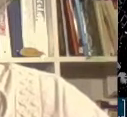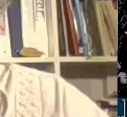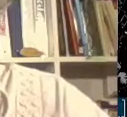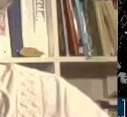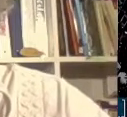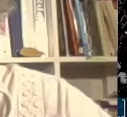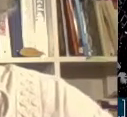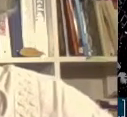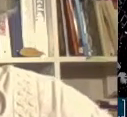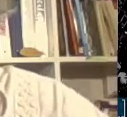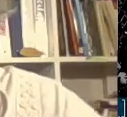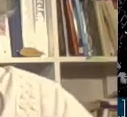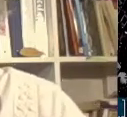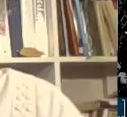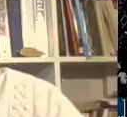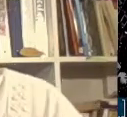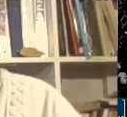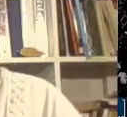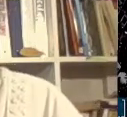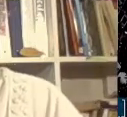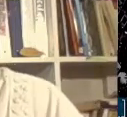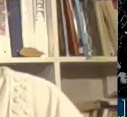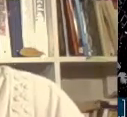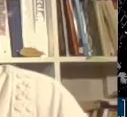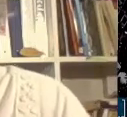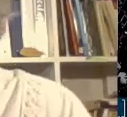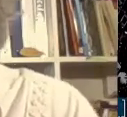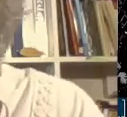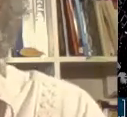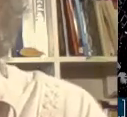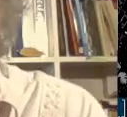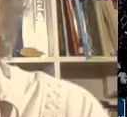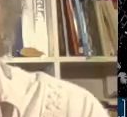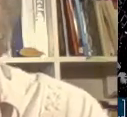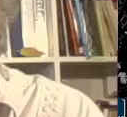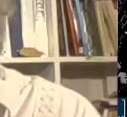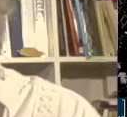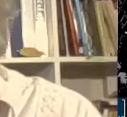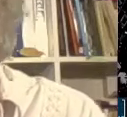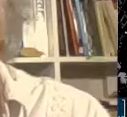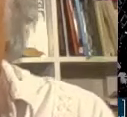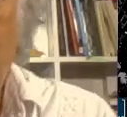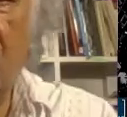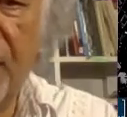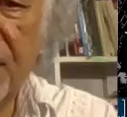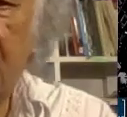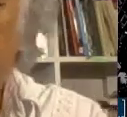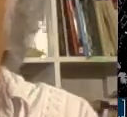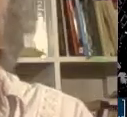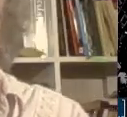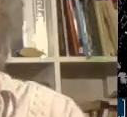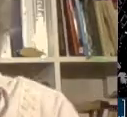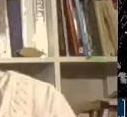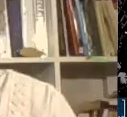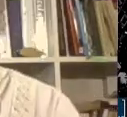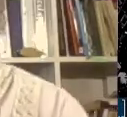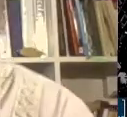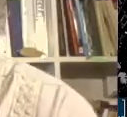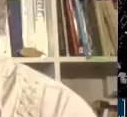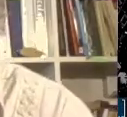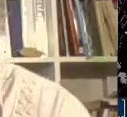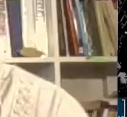Hola, muy buenas tardes. Estamos iniciando aquí en punto de las 7:02 la conferencia del doctor